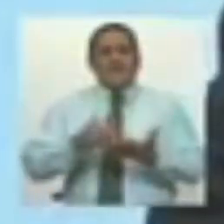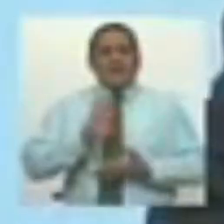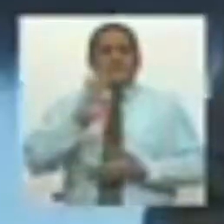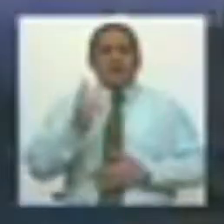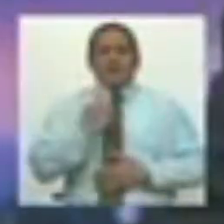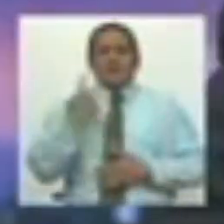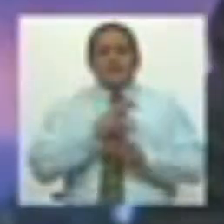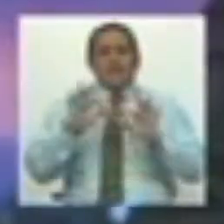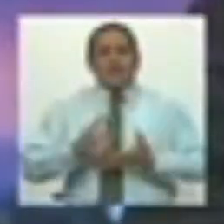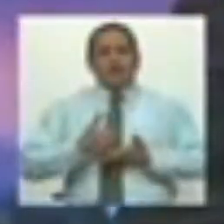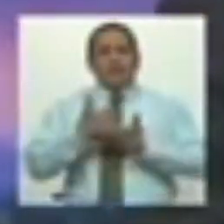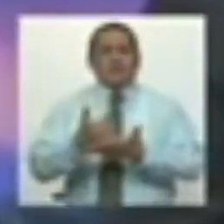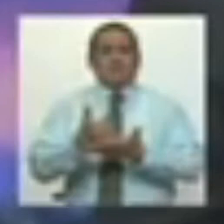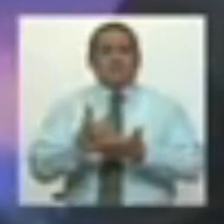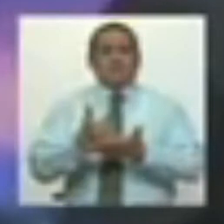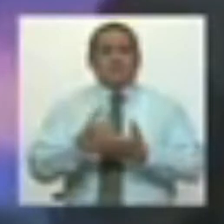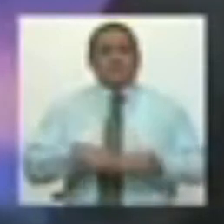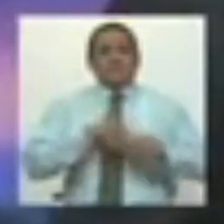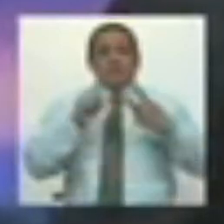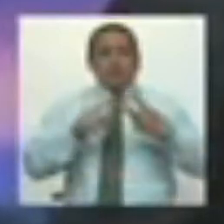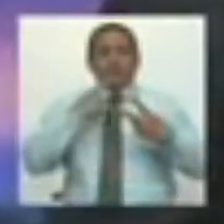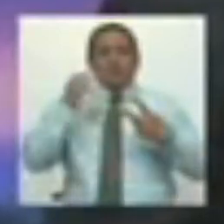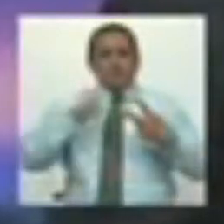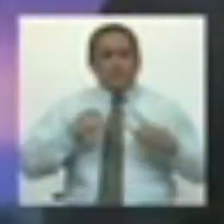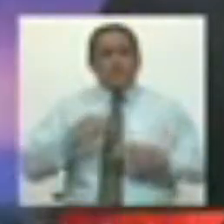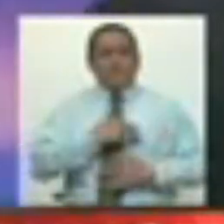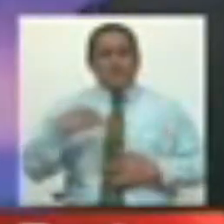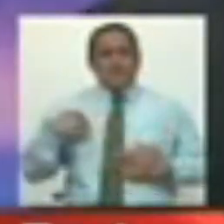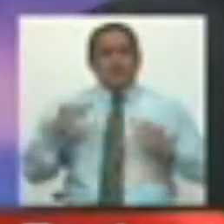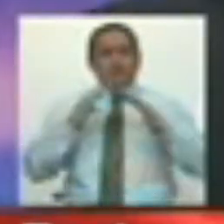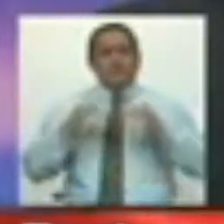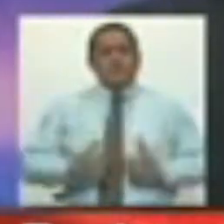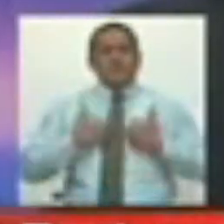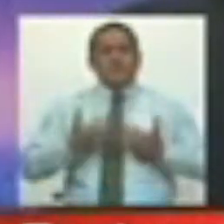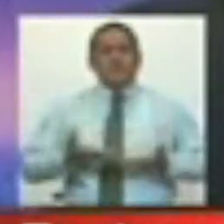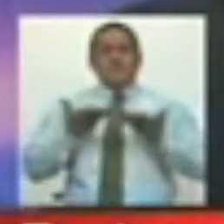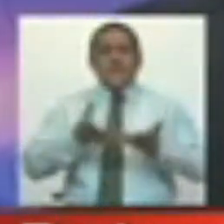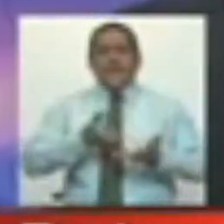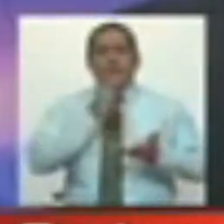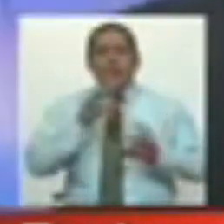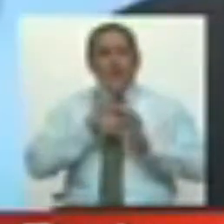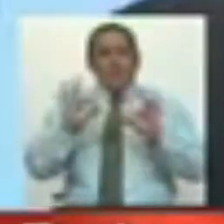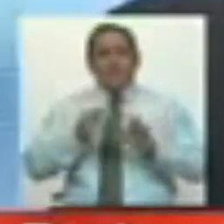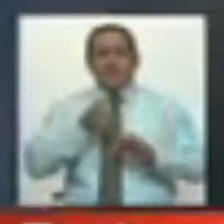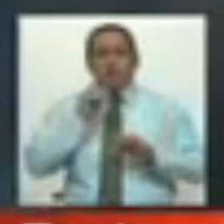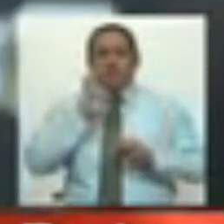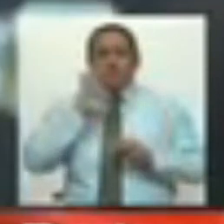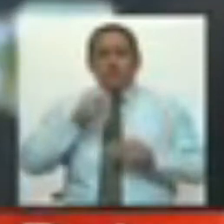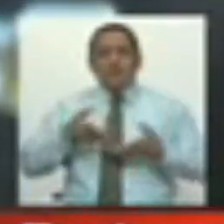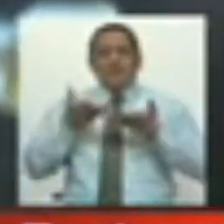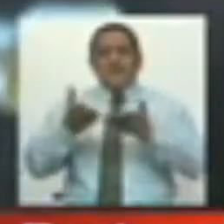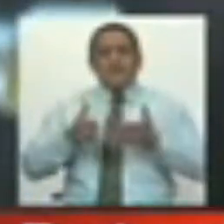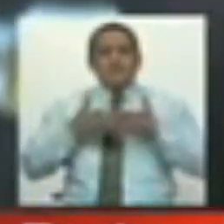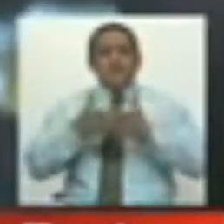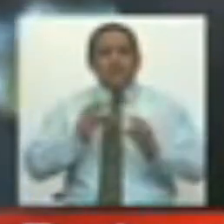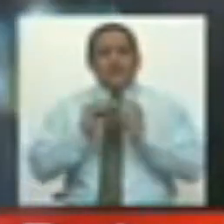banco privado en ese momento en segundo lugar si fue ministra vivienda y yo fui el que puse el agua y desagüe que había que poner en pisco y que ahora está